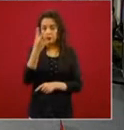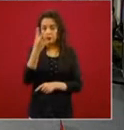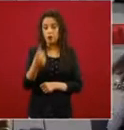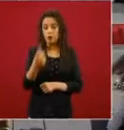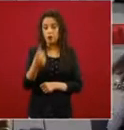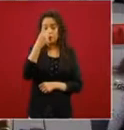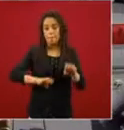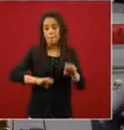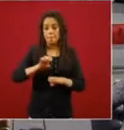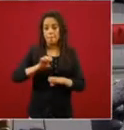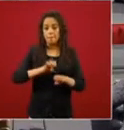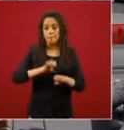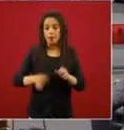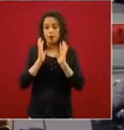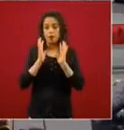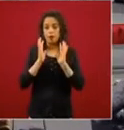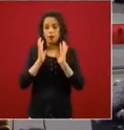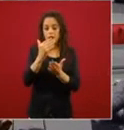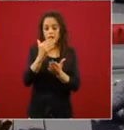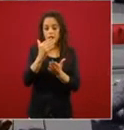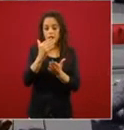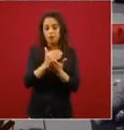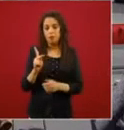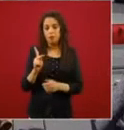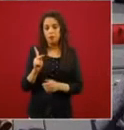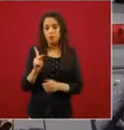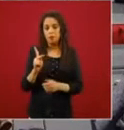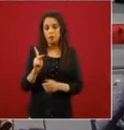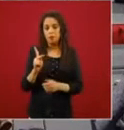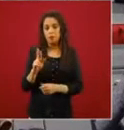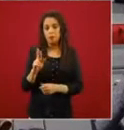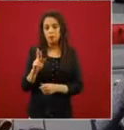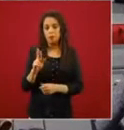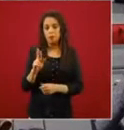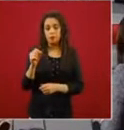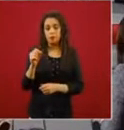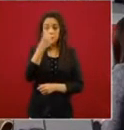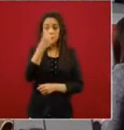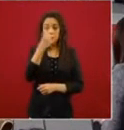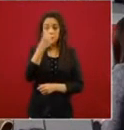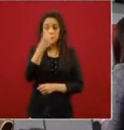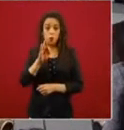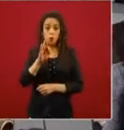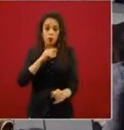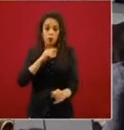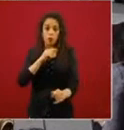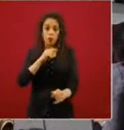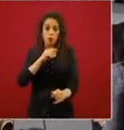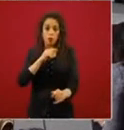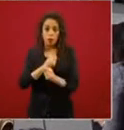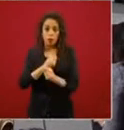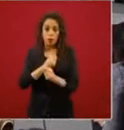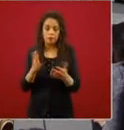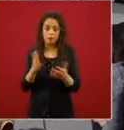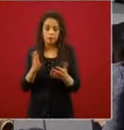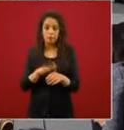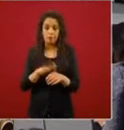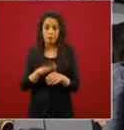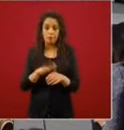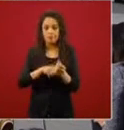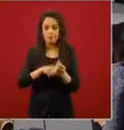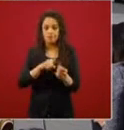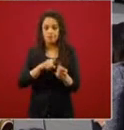empresas que han hecho ya su protocolo, 148 de transporte, porque también hay una parte de toda la cadena productiva